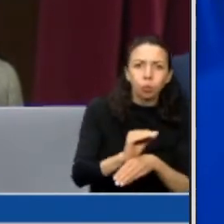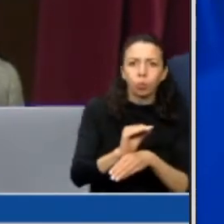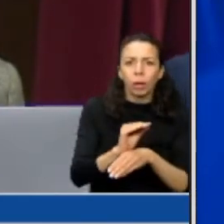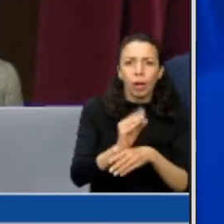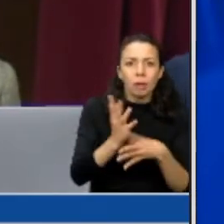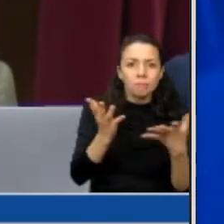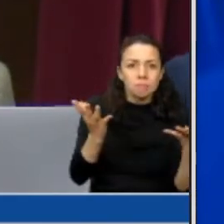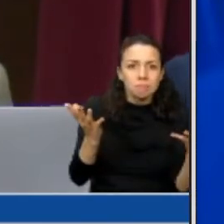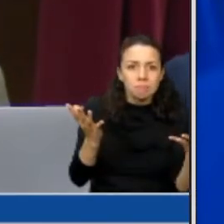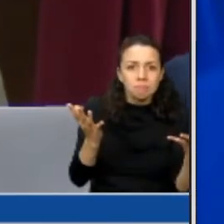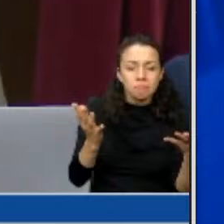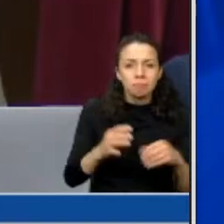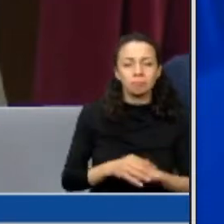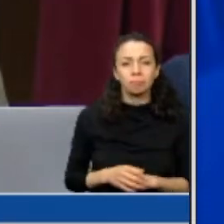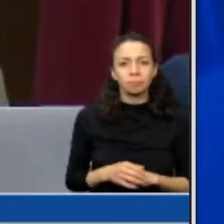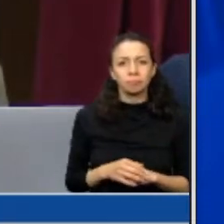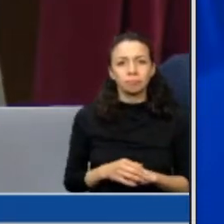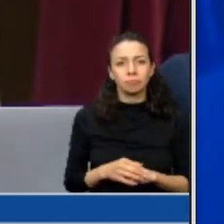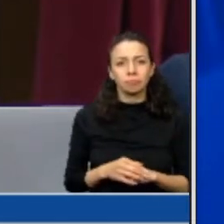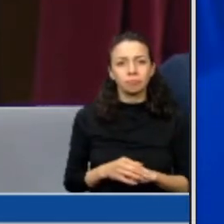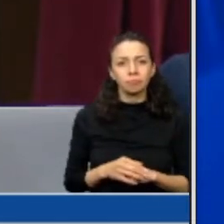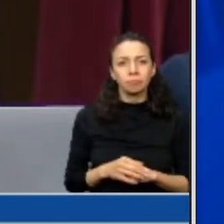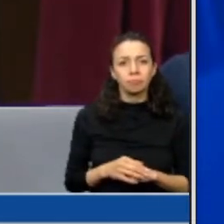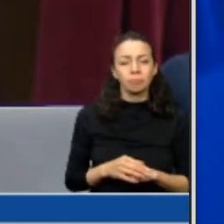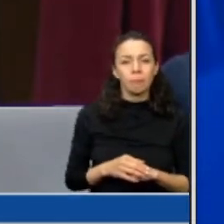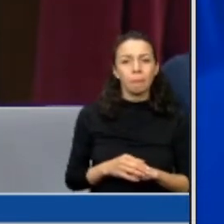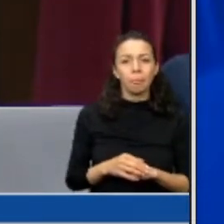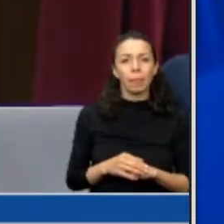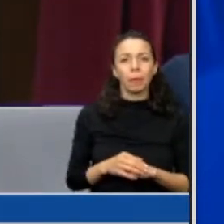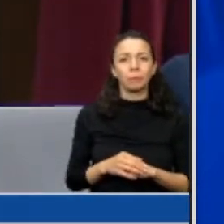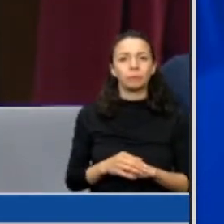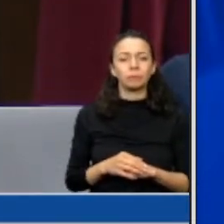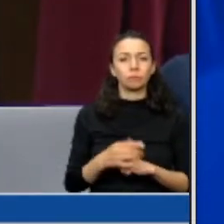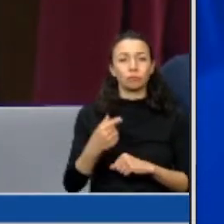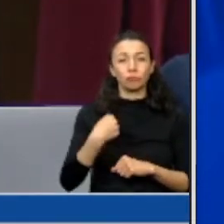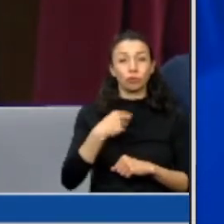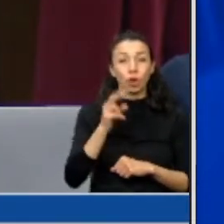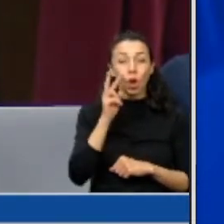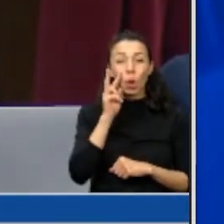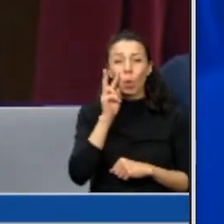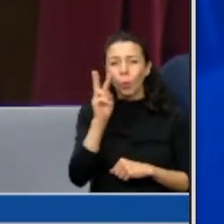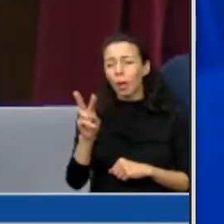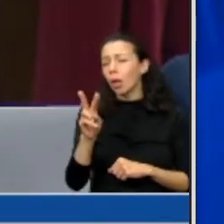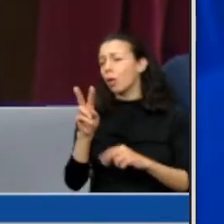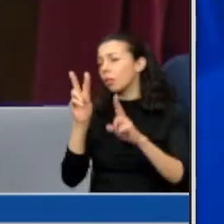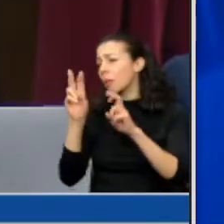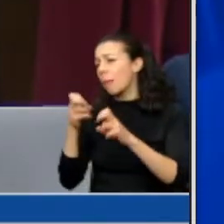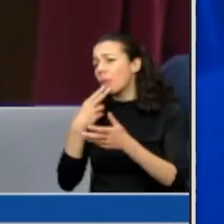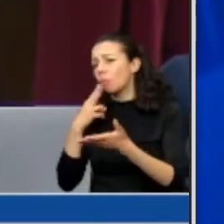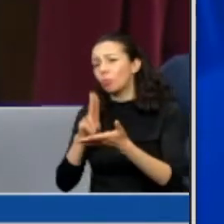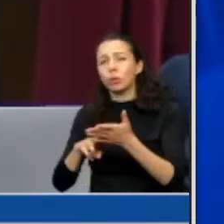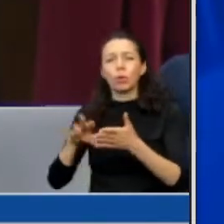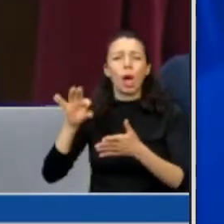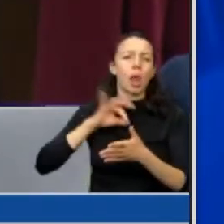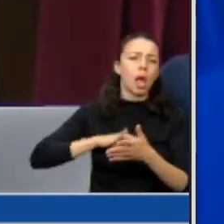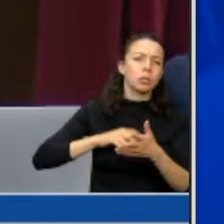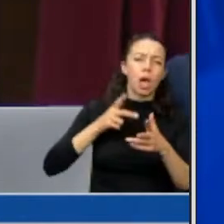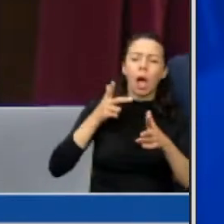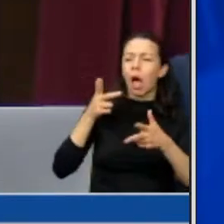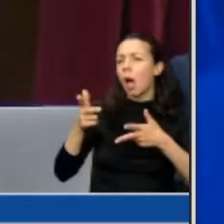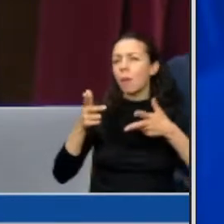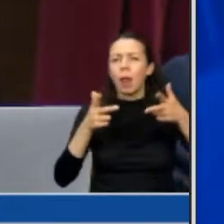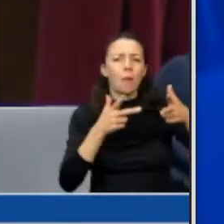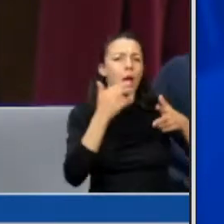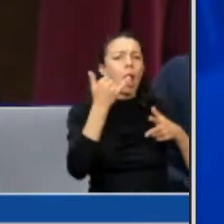Burri, en materia de seguridad, ¿quién discute la capacidad de ellas? Pueda estar pensando la responsabilidad de ella exclusivamente y no el día de mañana tenga